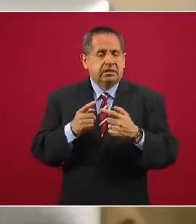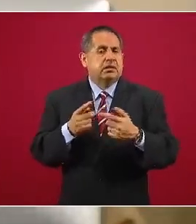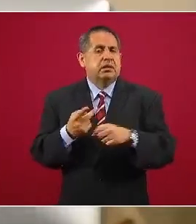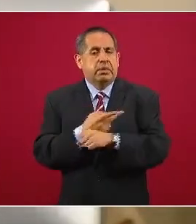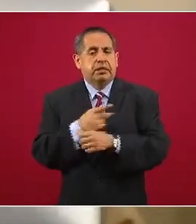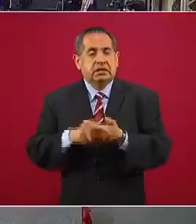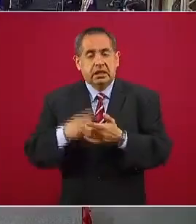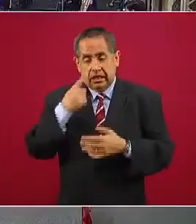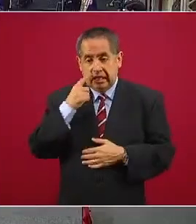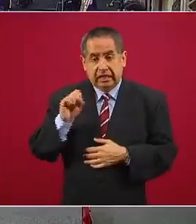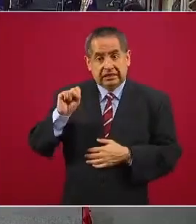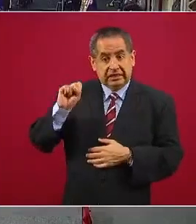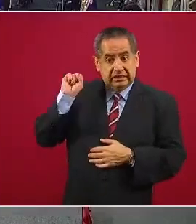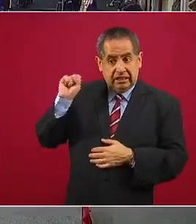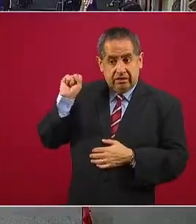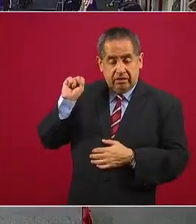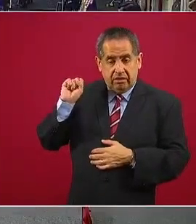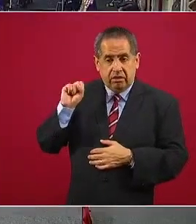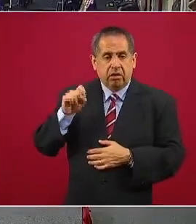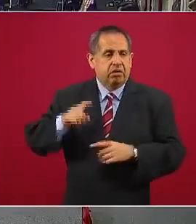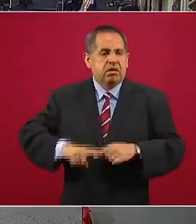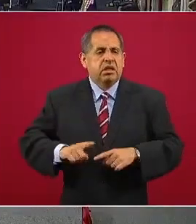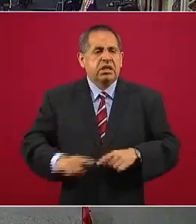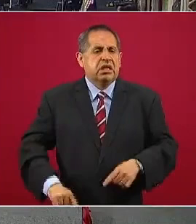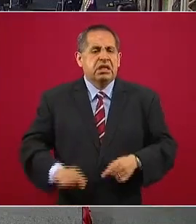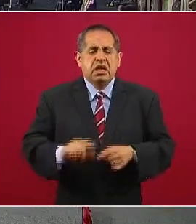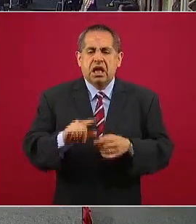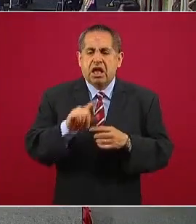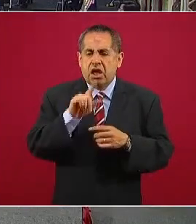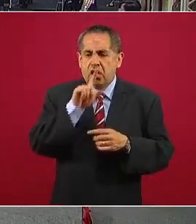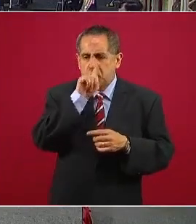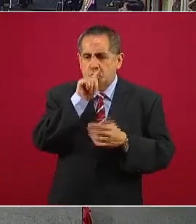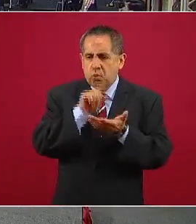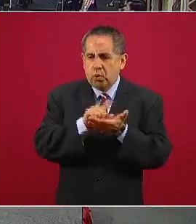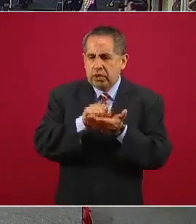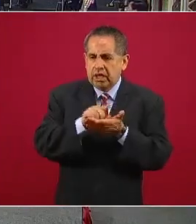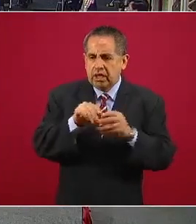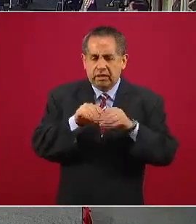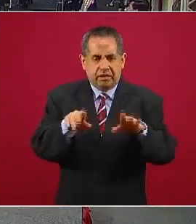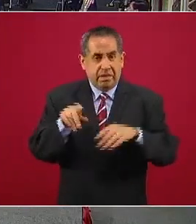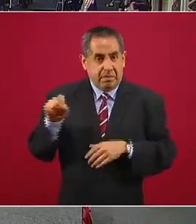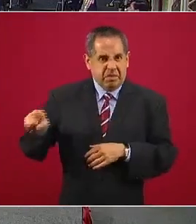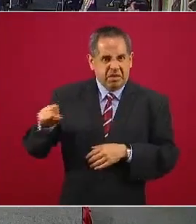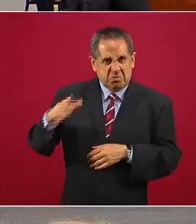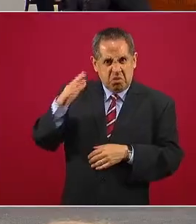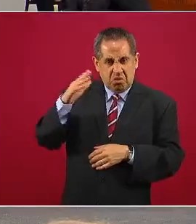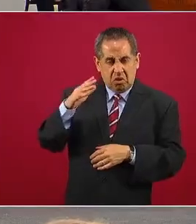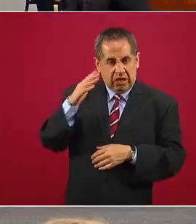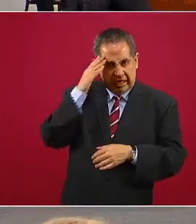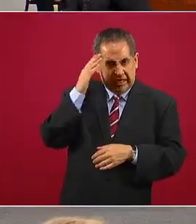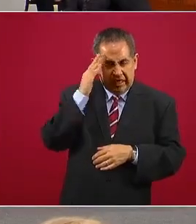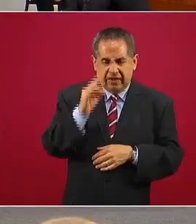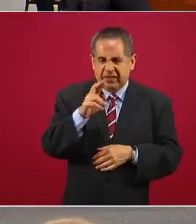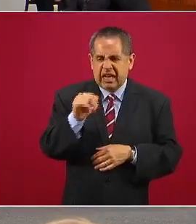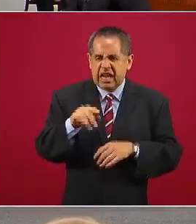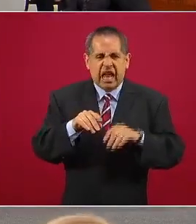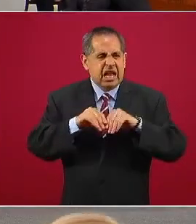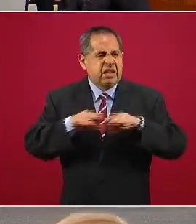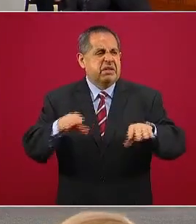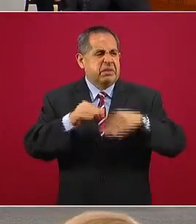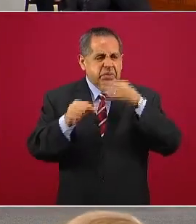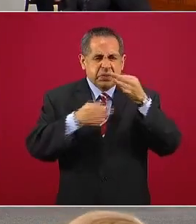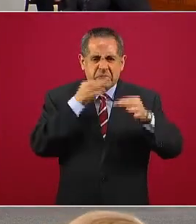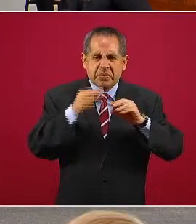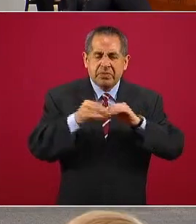el pasado sábado, un usuario en Twitter, respondiendo al llamado de este líder de Frena, difundió